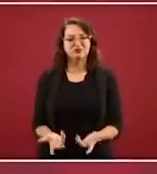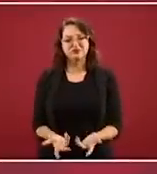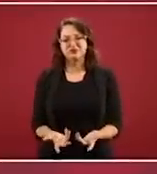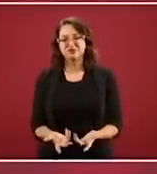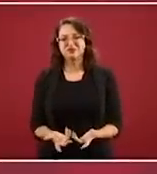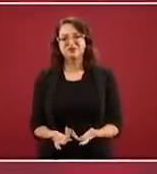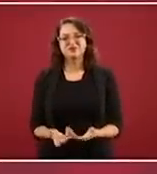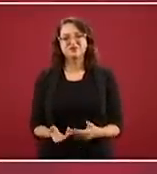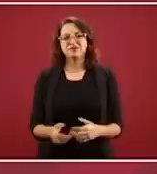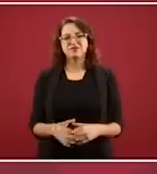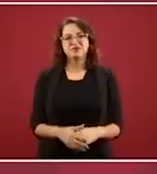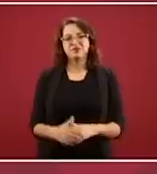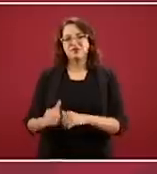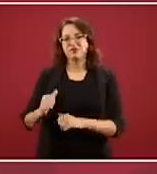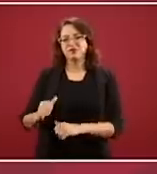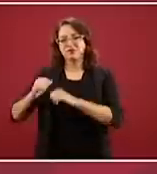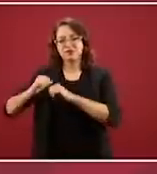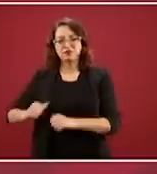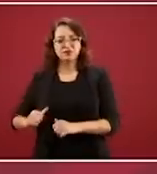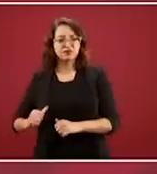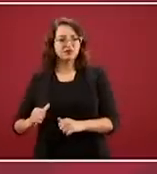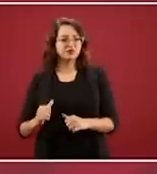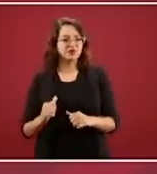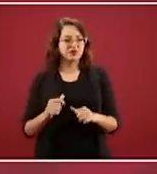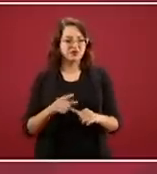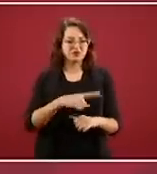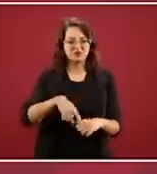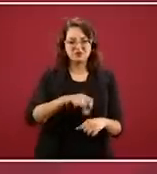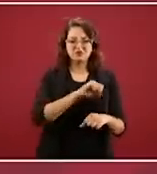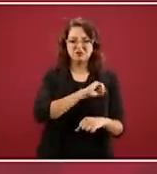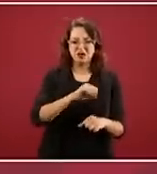entre autoridades y delincuencia,